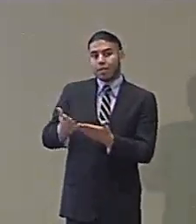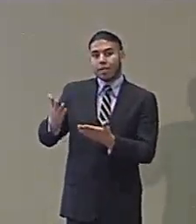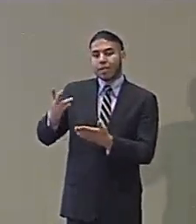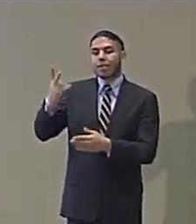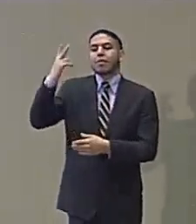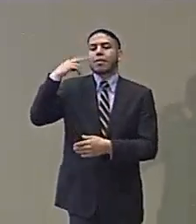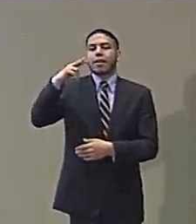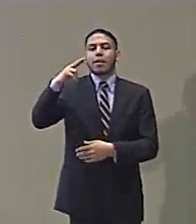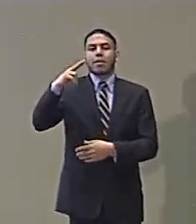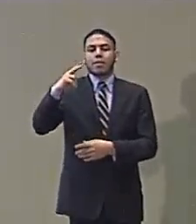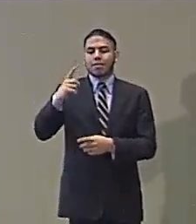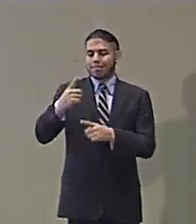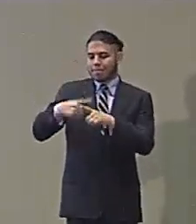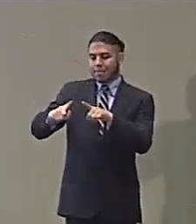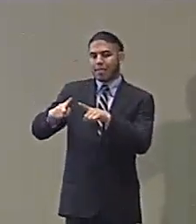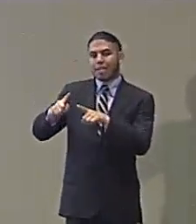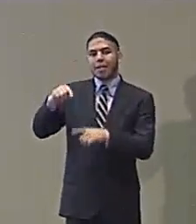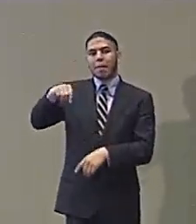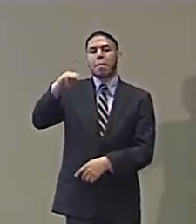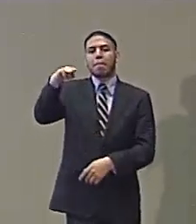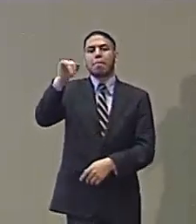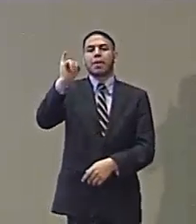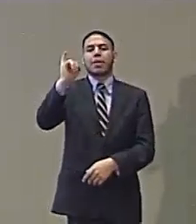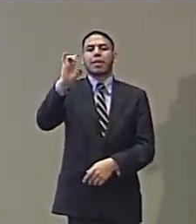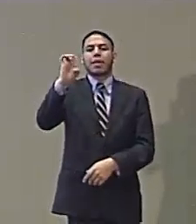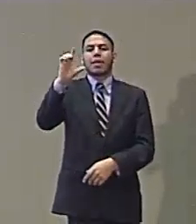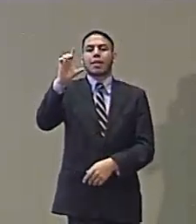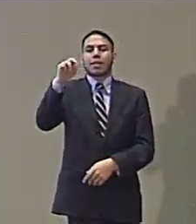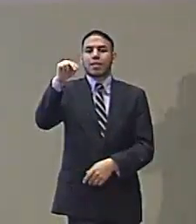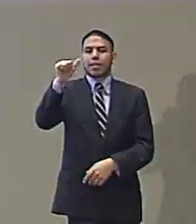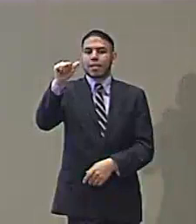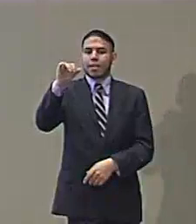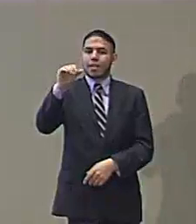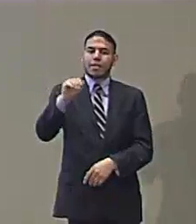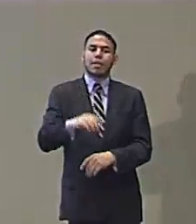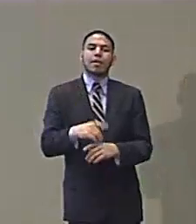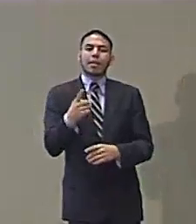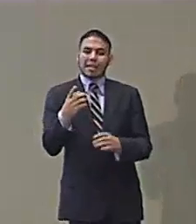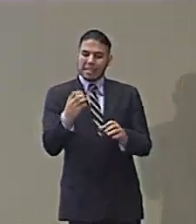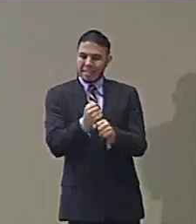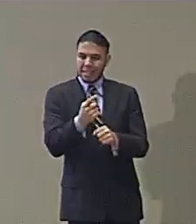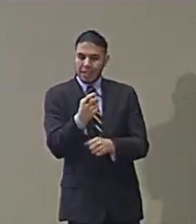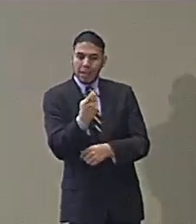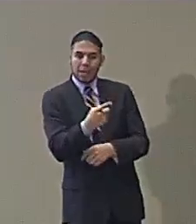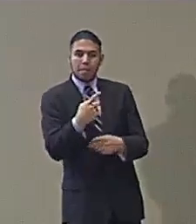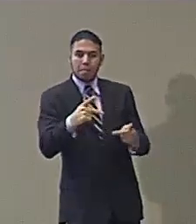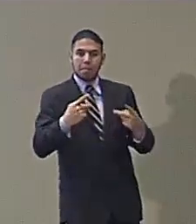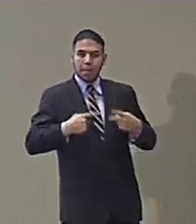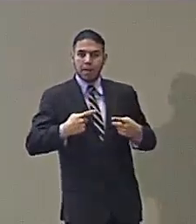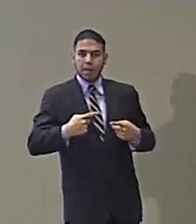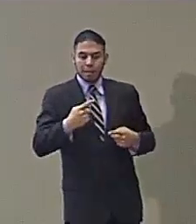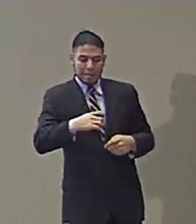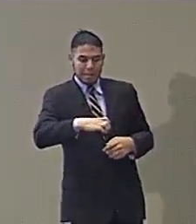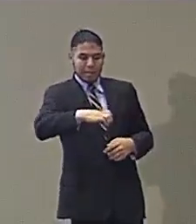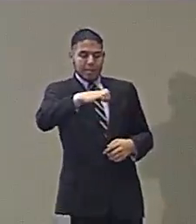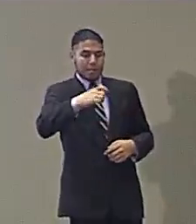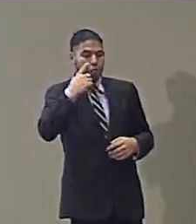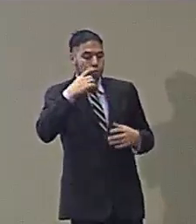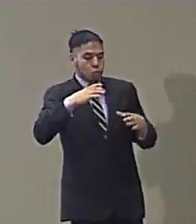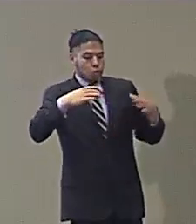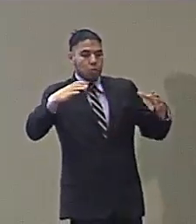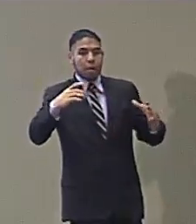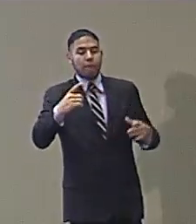lo que se le llama al milenio es un sector de la población que tiene poder adquisitivo que va creciendo muy fuertemente